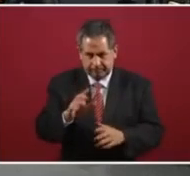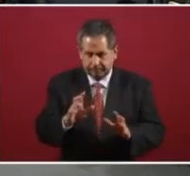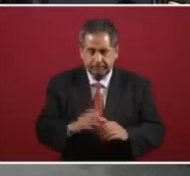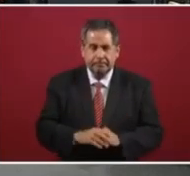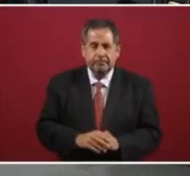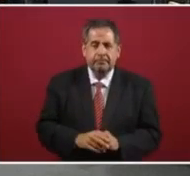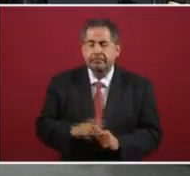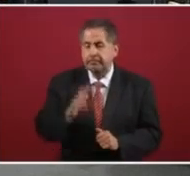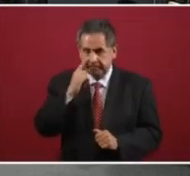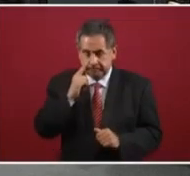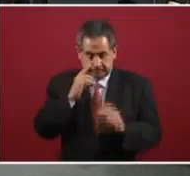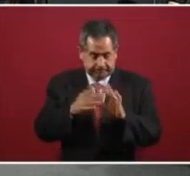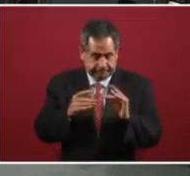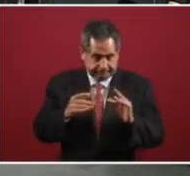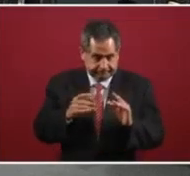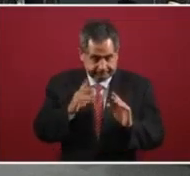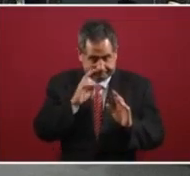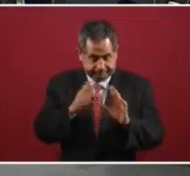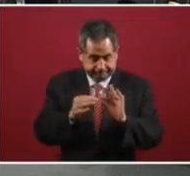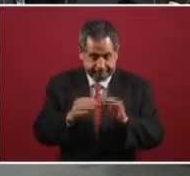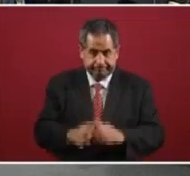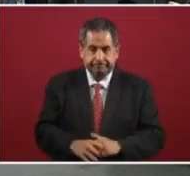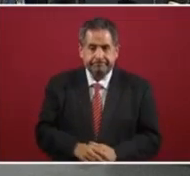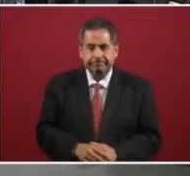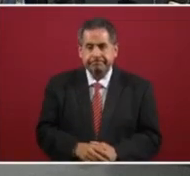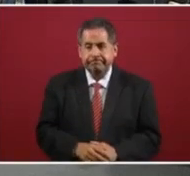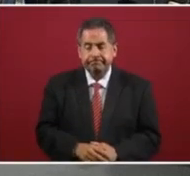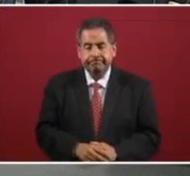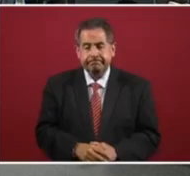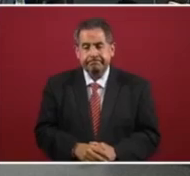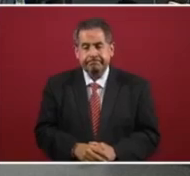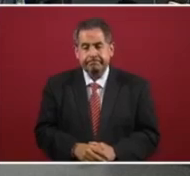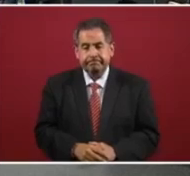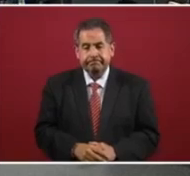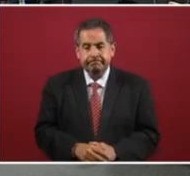haber solicitado la investigación adecuada. Se